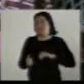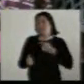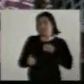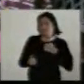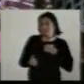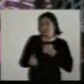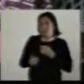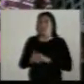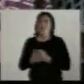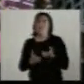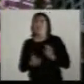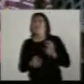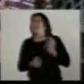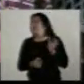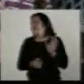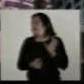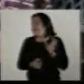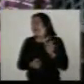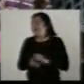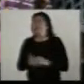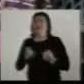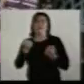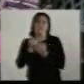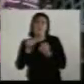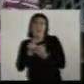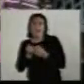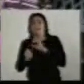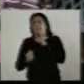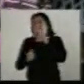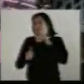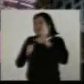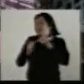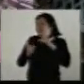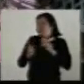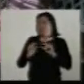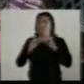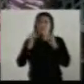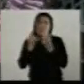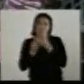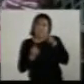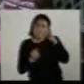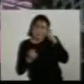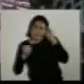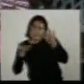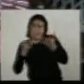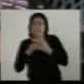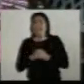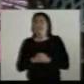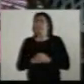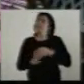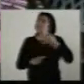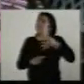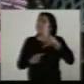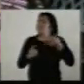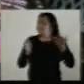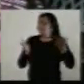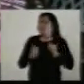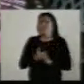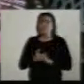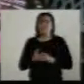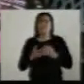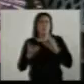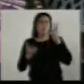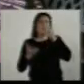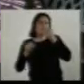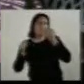grabamos un spot radial, ¿no? Apoyándolo, diciendo su número, ¿no? El partido al cual postulaba. Y en realidad fue una campaña